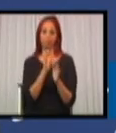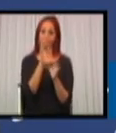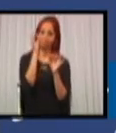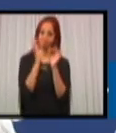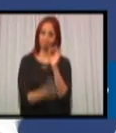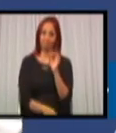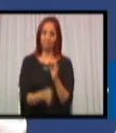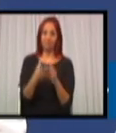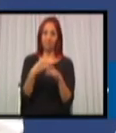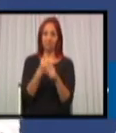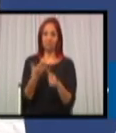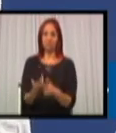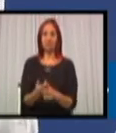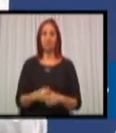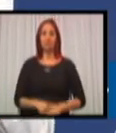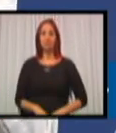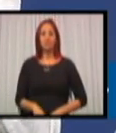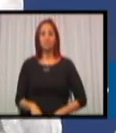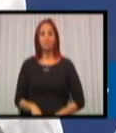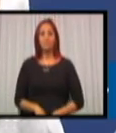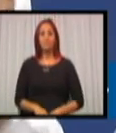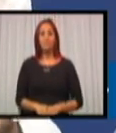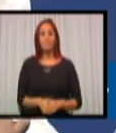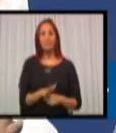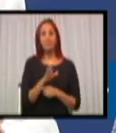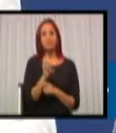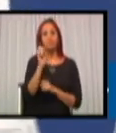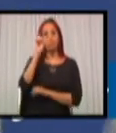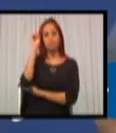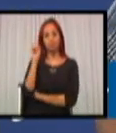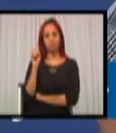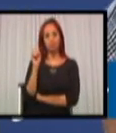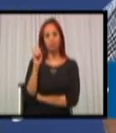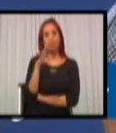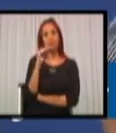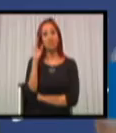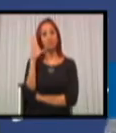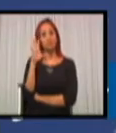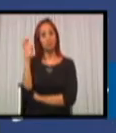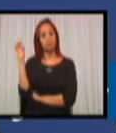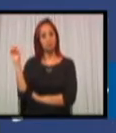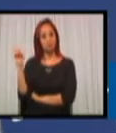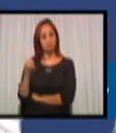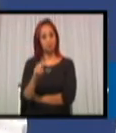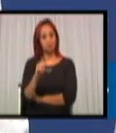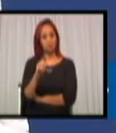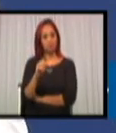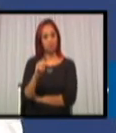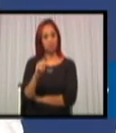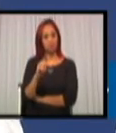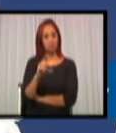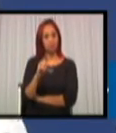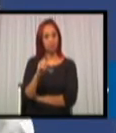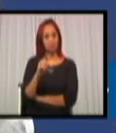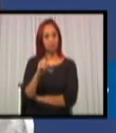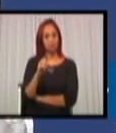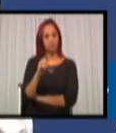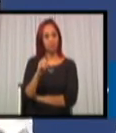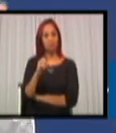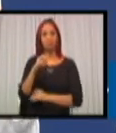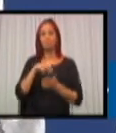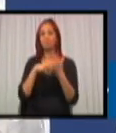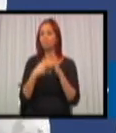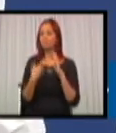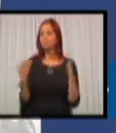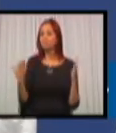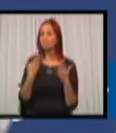un instituto donde va a ser 50% virtual y 50% presencial. ¿Qué quiere decir esto? Bueno, que